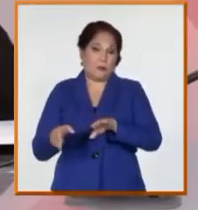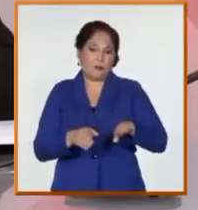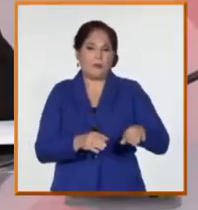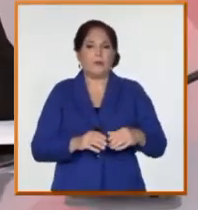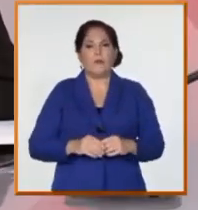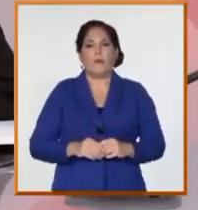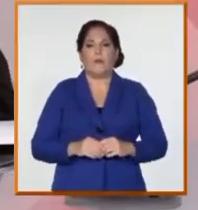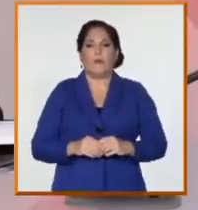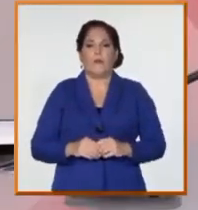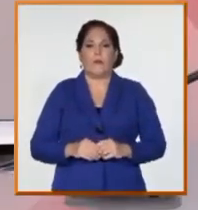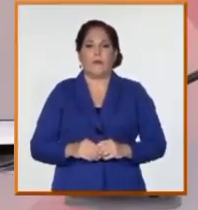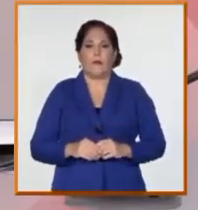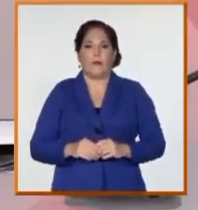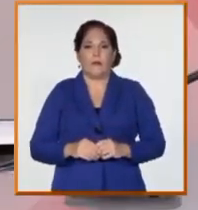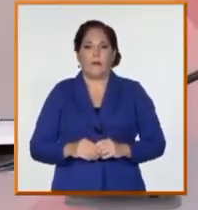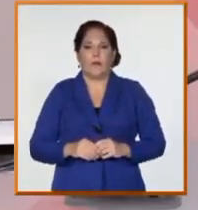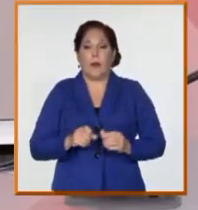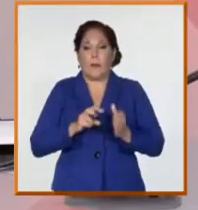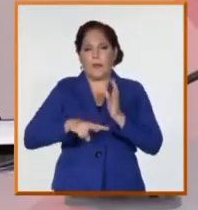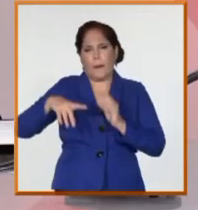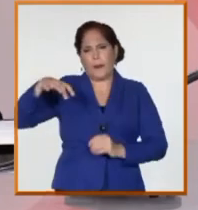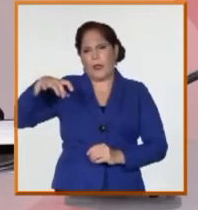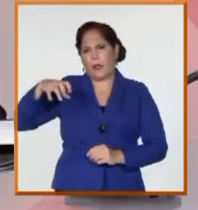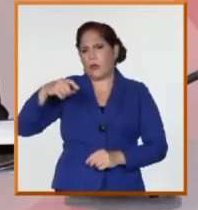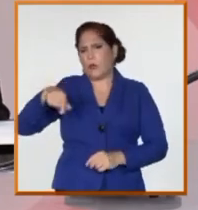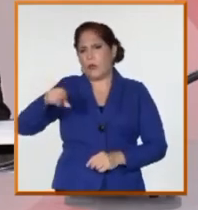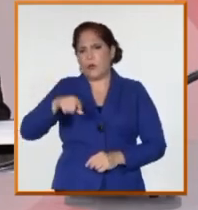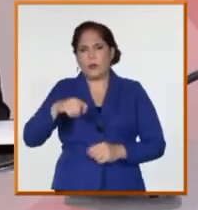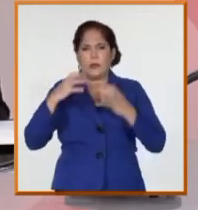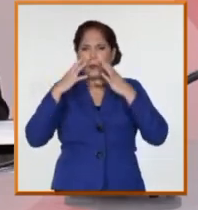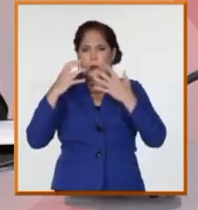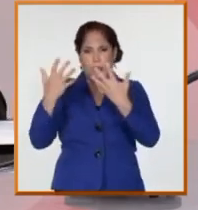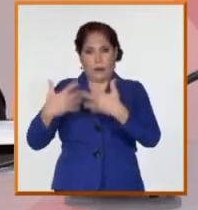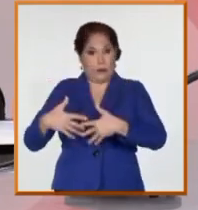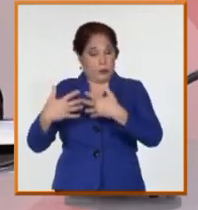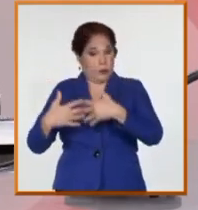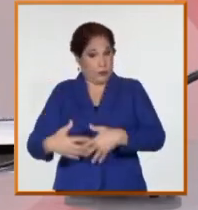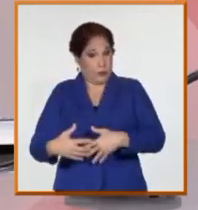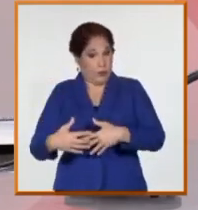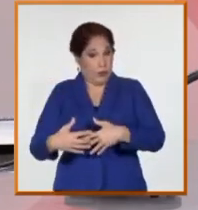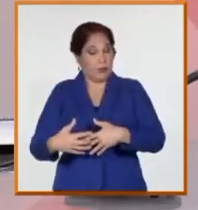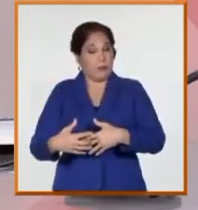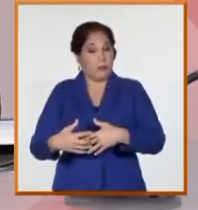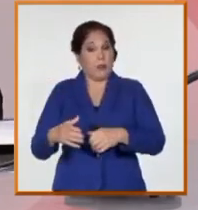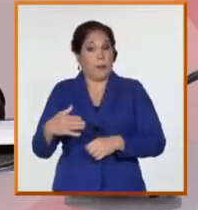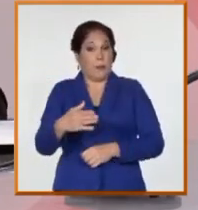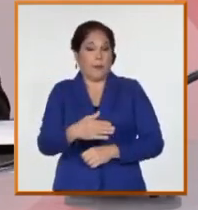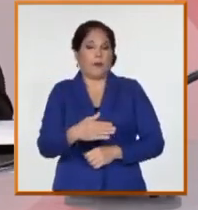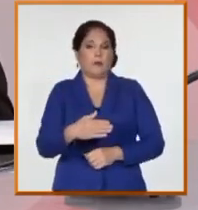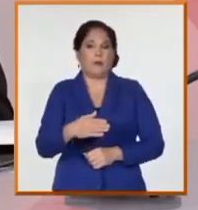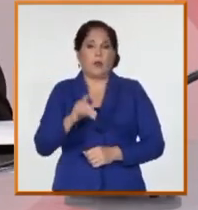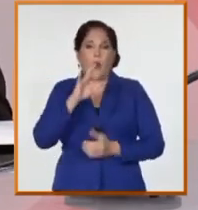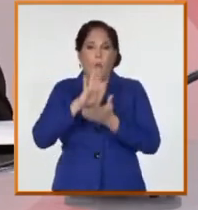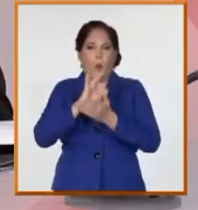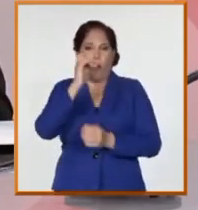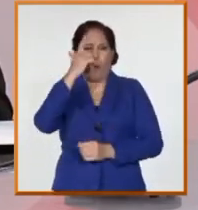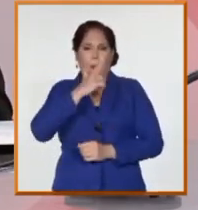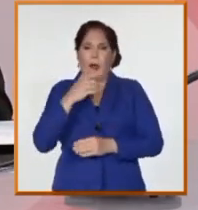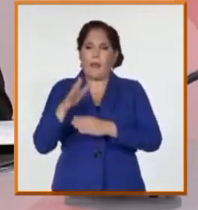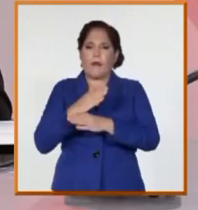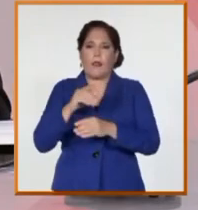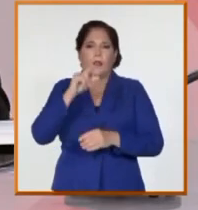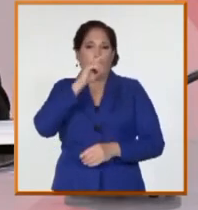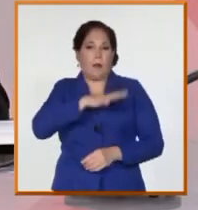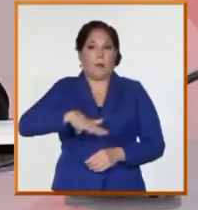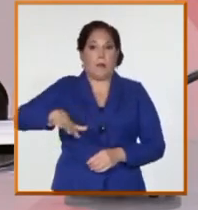tiene varias horas pesqueras como opinas del río Puerto importante Industrial un combinado Industrial importante como la coloma y varias varios zonas